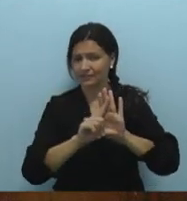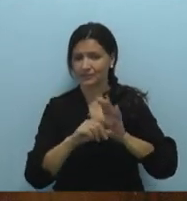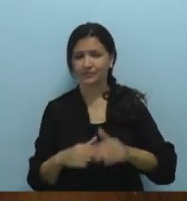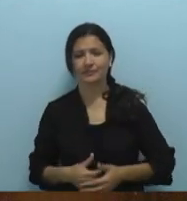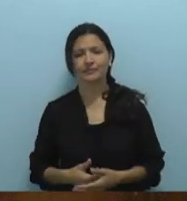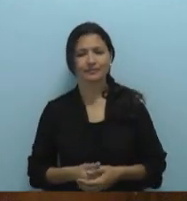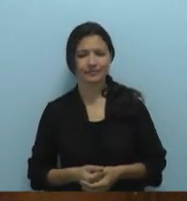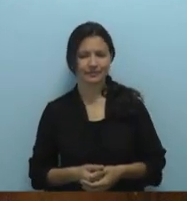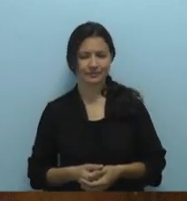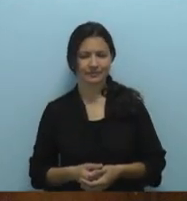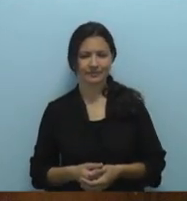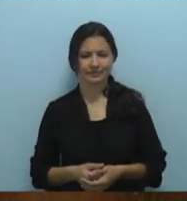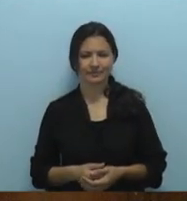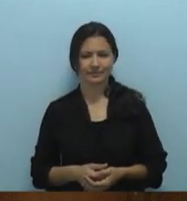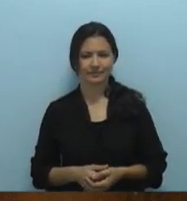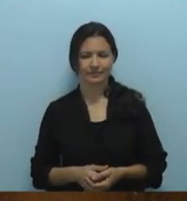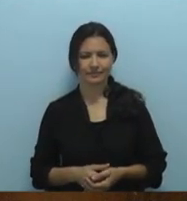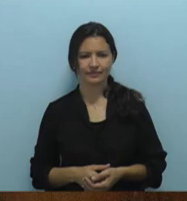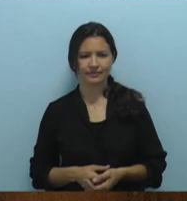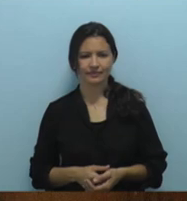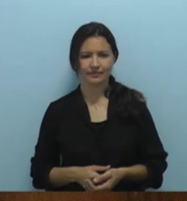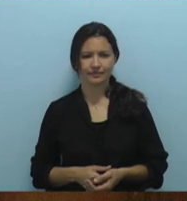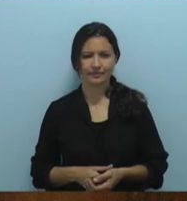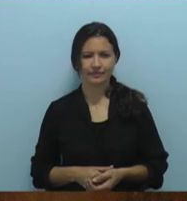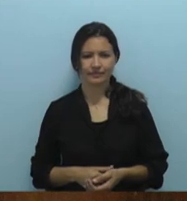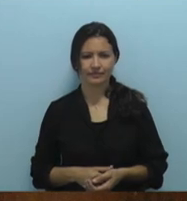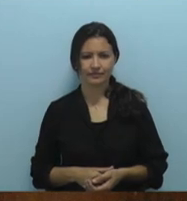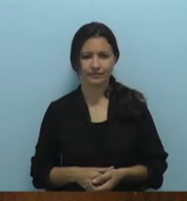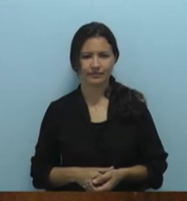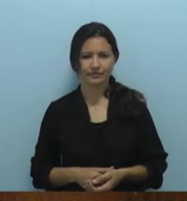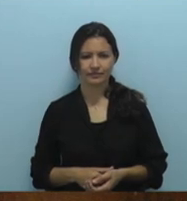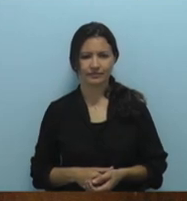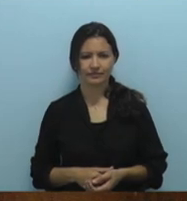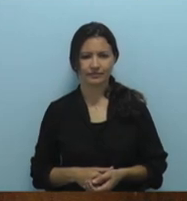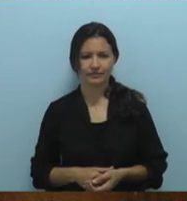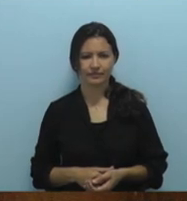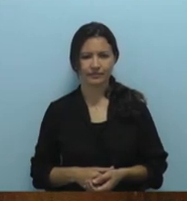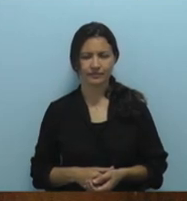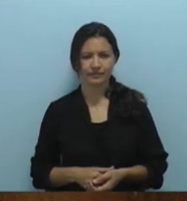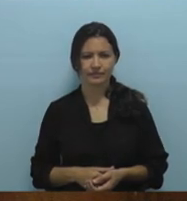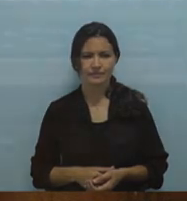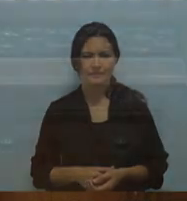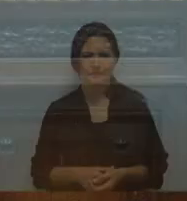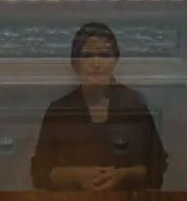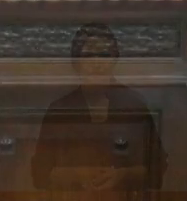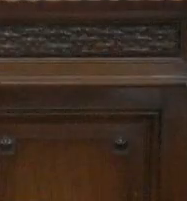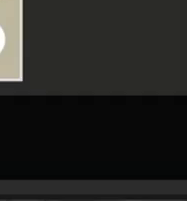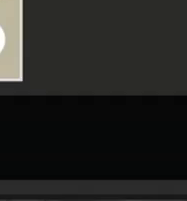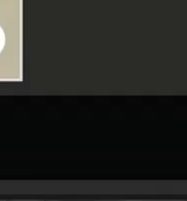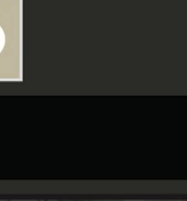Cámara de Senadores en fecha 19 de septiembre del corriente año, tratándose de una ley. Ponemos a